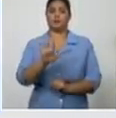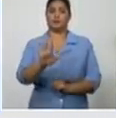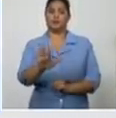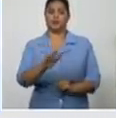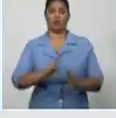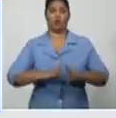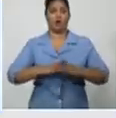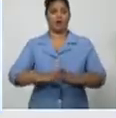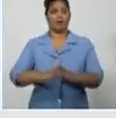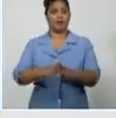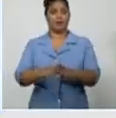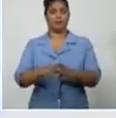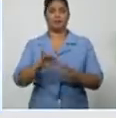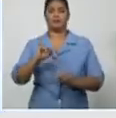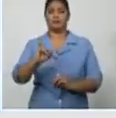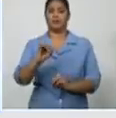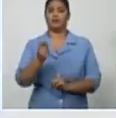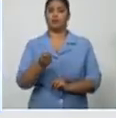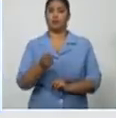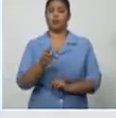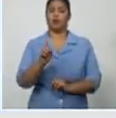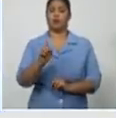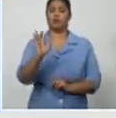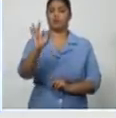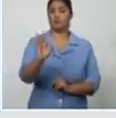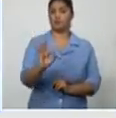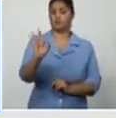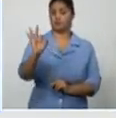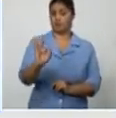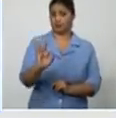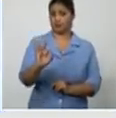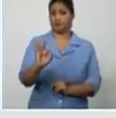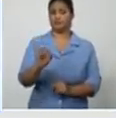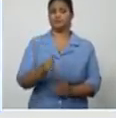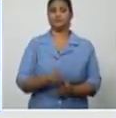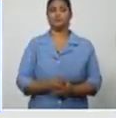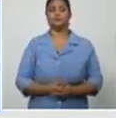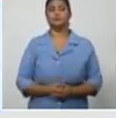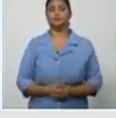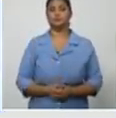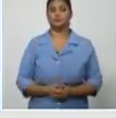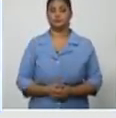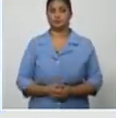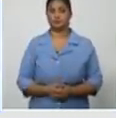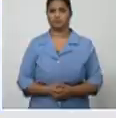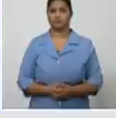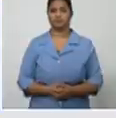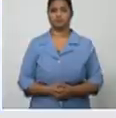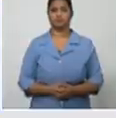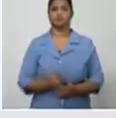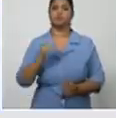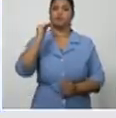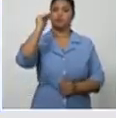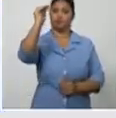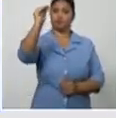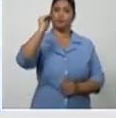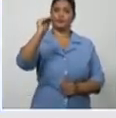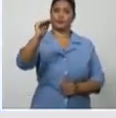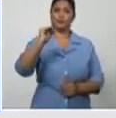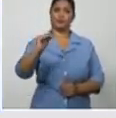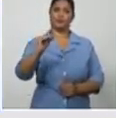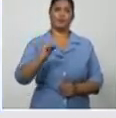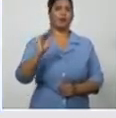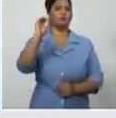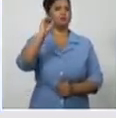el 6,1% de positividad, y después ya el restante territorio por debajo